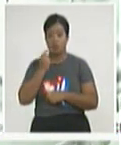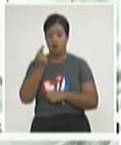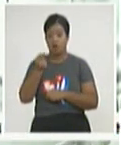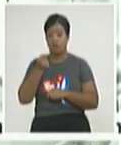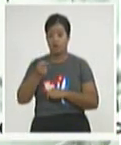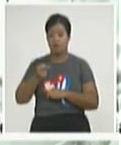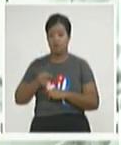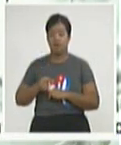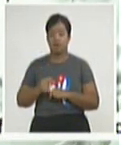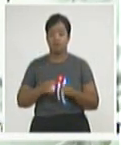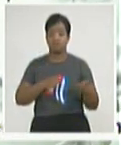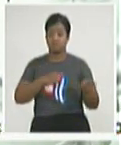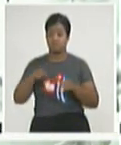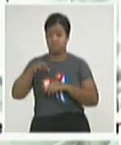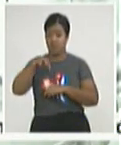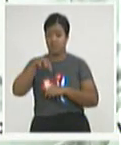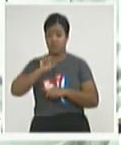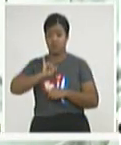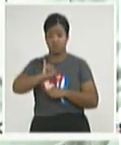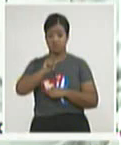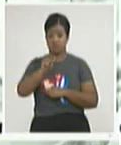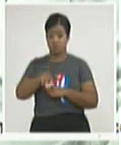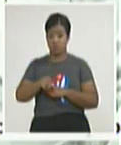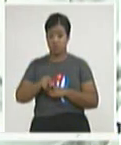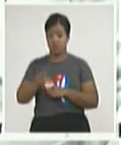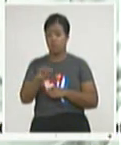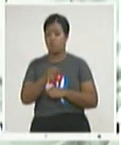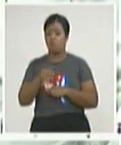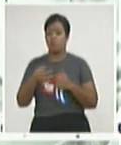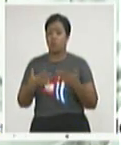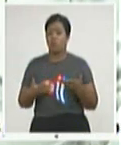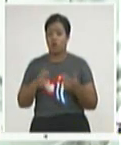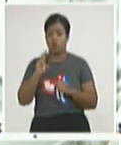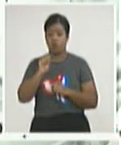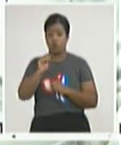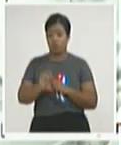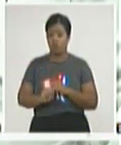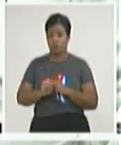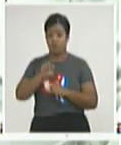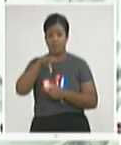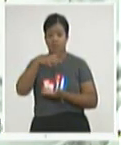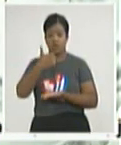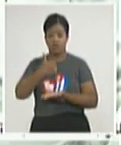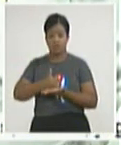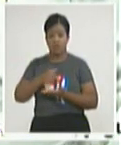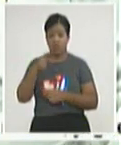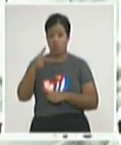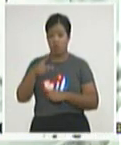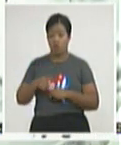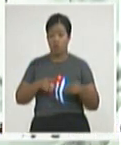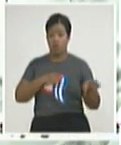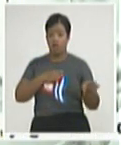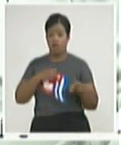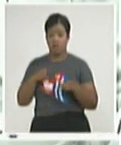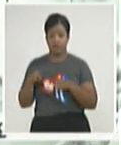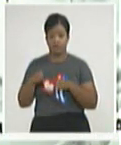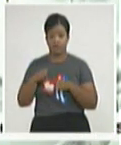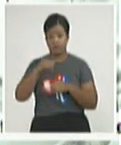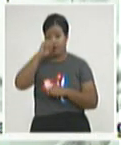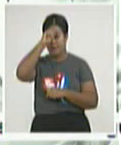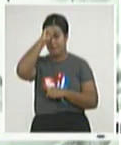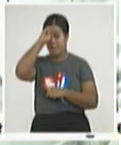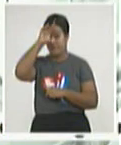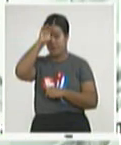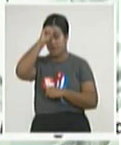fallecidos de Pinar del Río, de Consolación del Sur y Pinar del Río, 2 de cada uno, y de Minas y Matahambre,